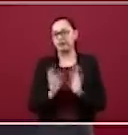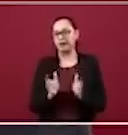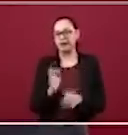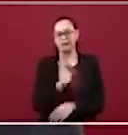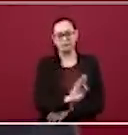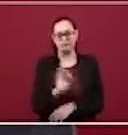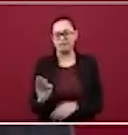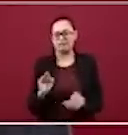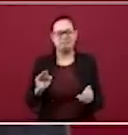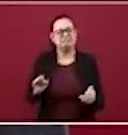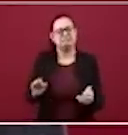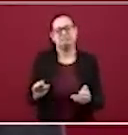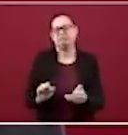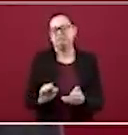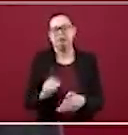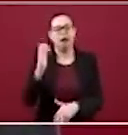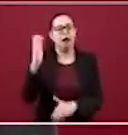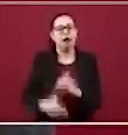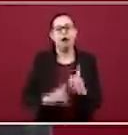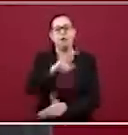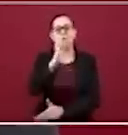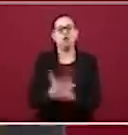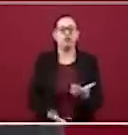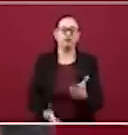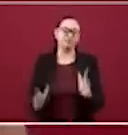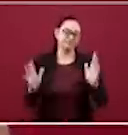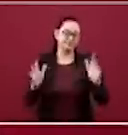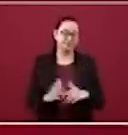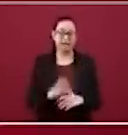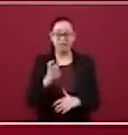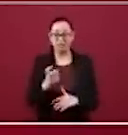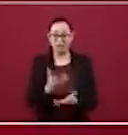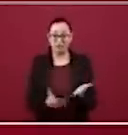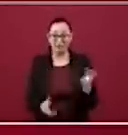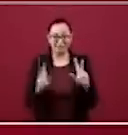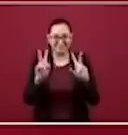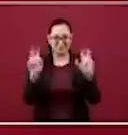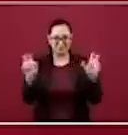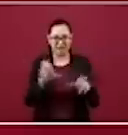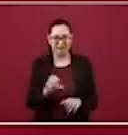plazos. Por eso, ahora con lo de la CRE, que